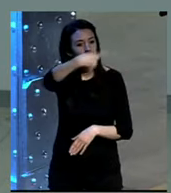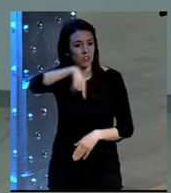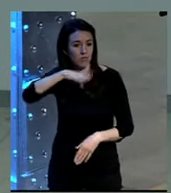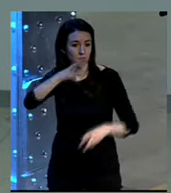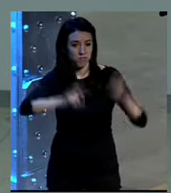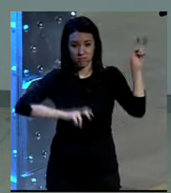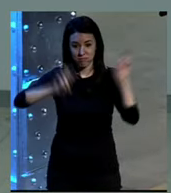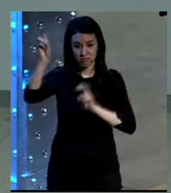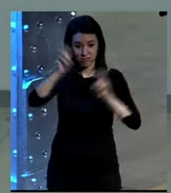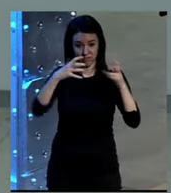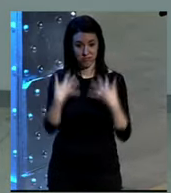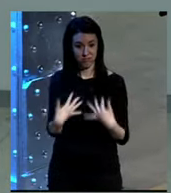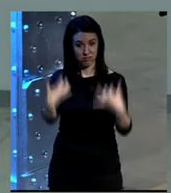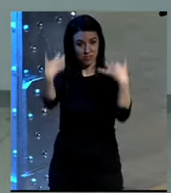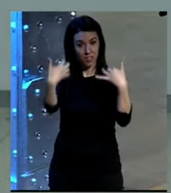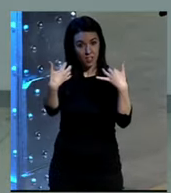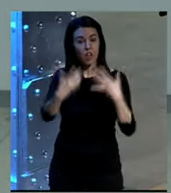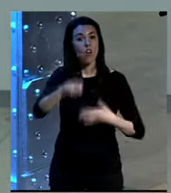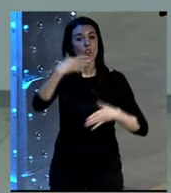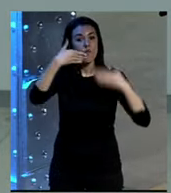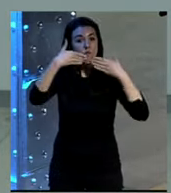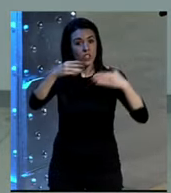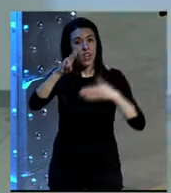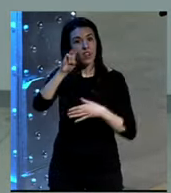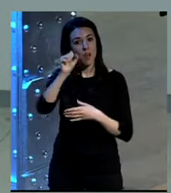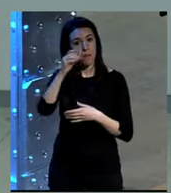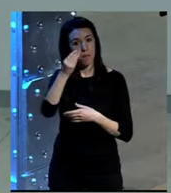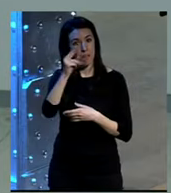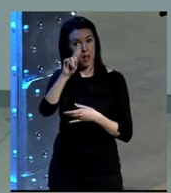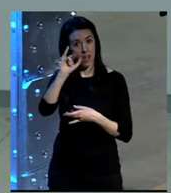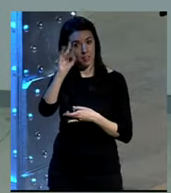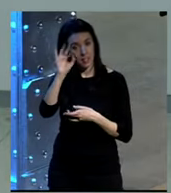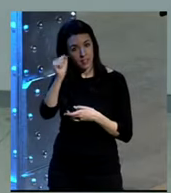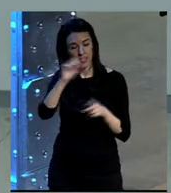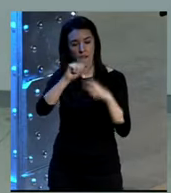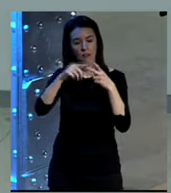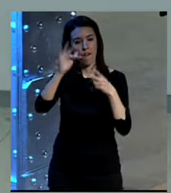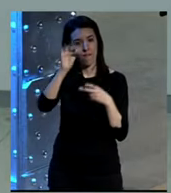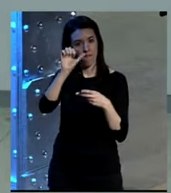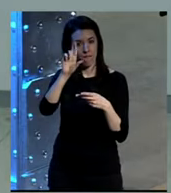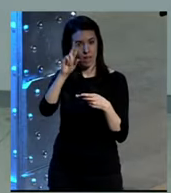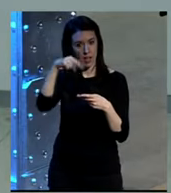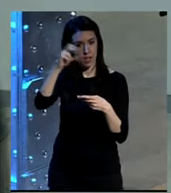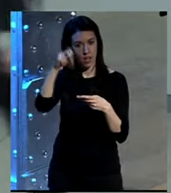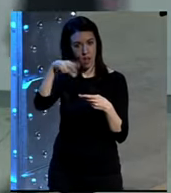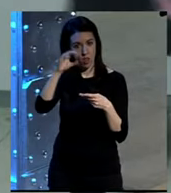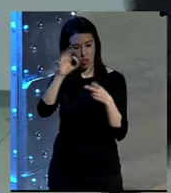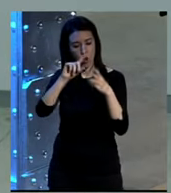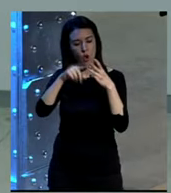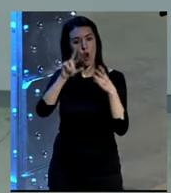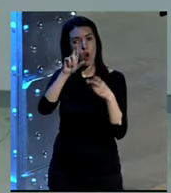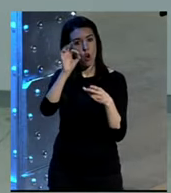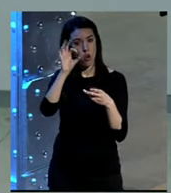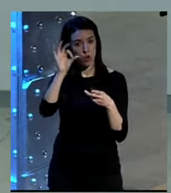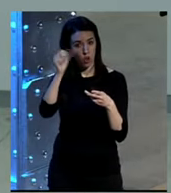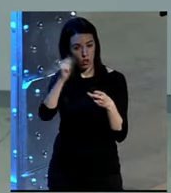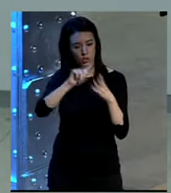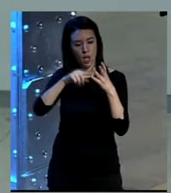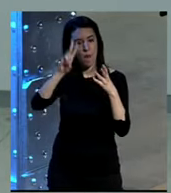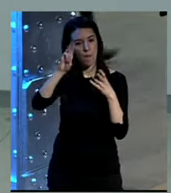por acompañarnos, muchísimas gracias a Paquita, a Fernando, a Paloma y a Rosa, que nos acompañan, la familia de Sebastián, y a todos